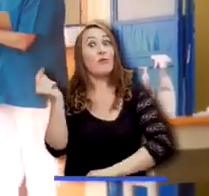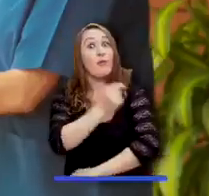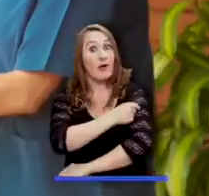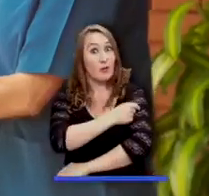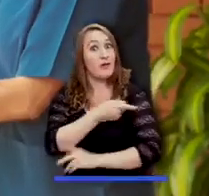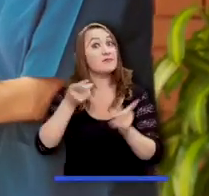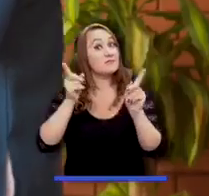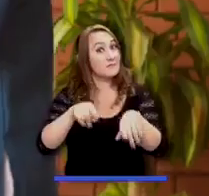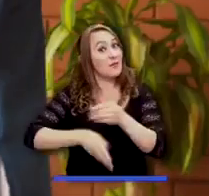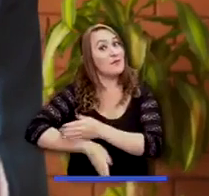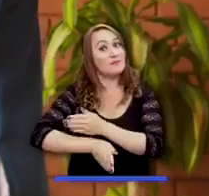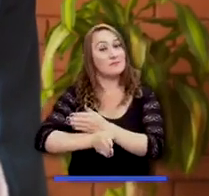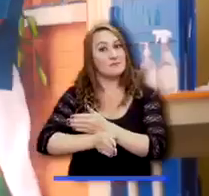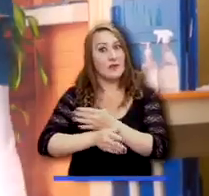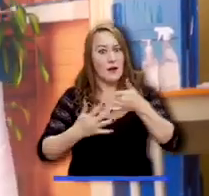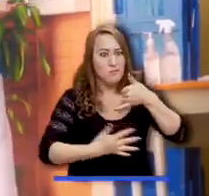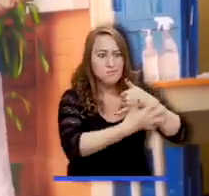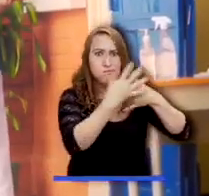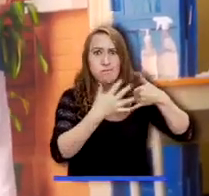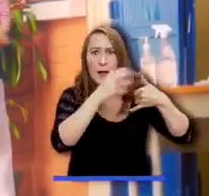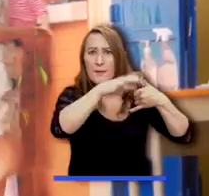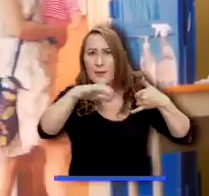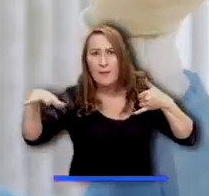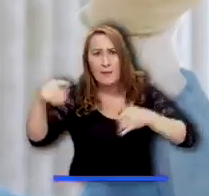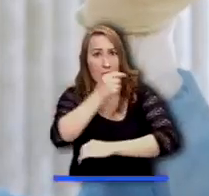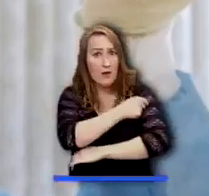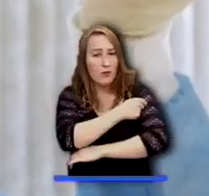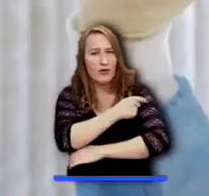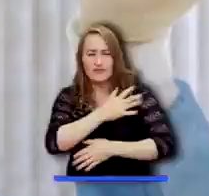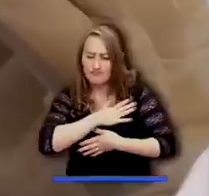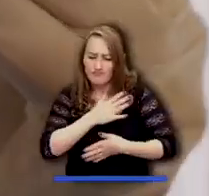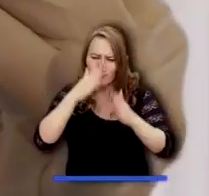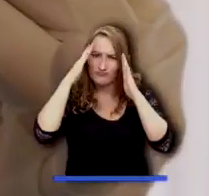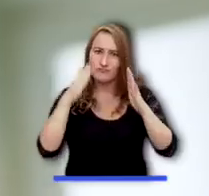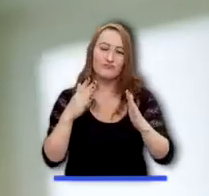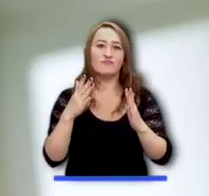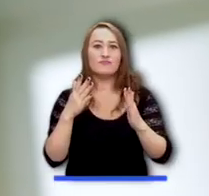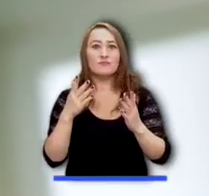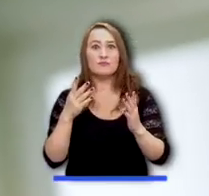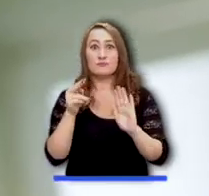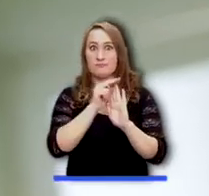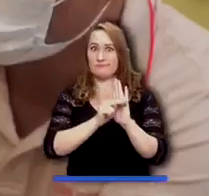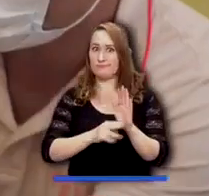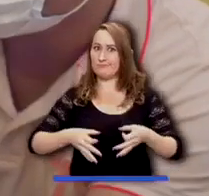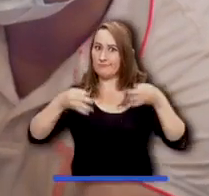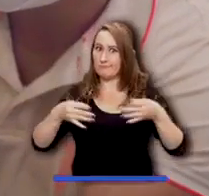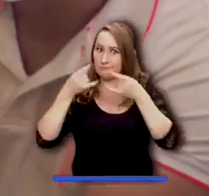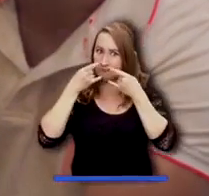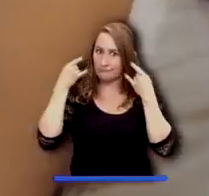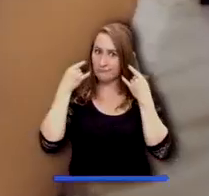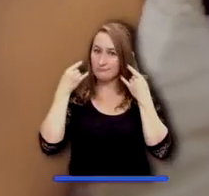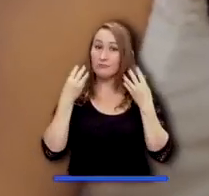también sigue la vacunación. Todos los puntos de vacunación del país están disponibles con las medidas de bioseguridad